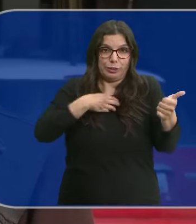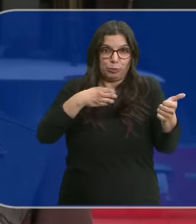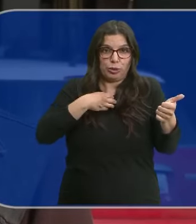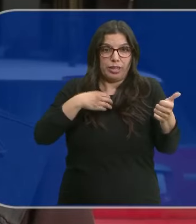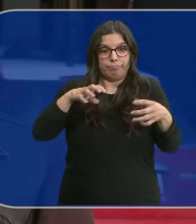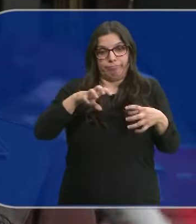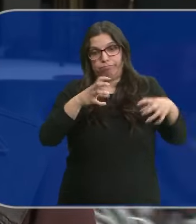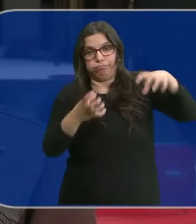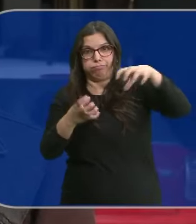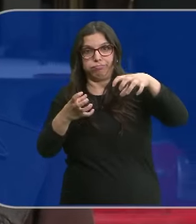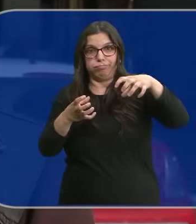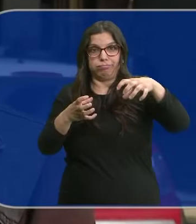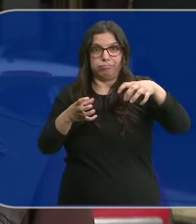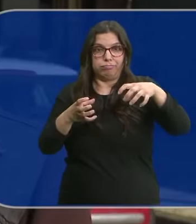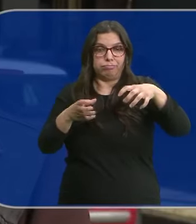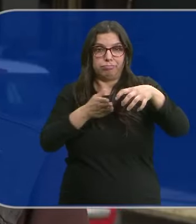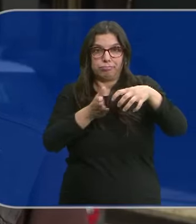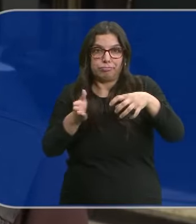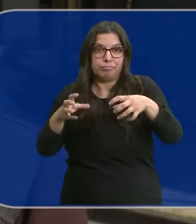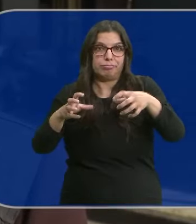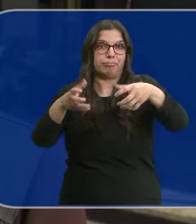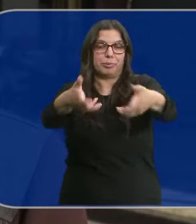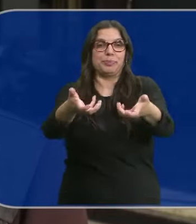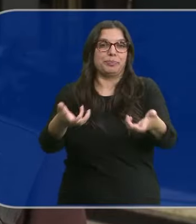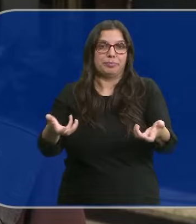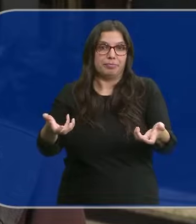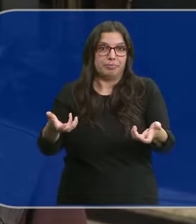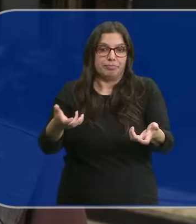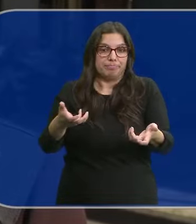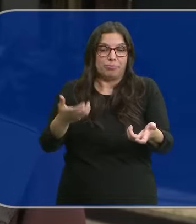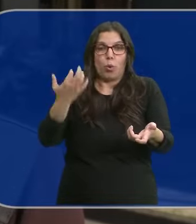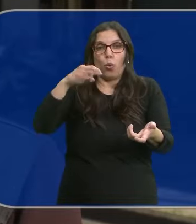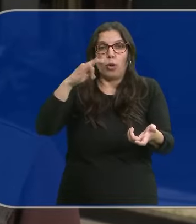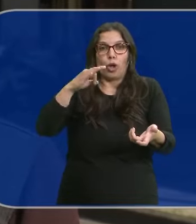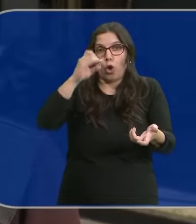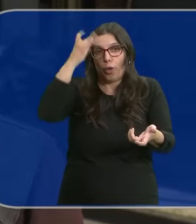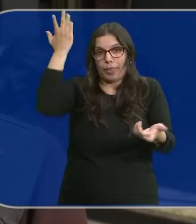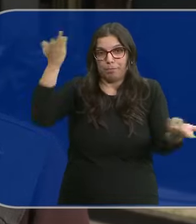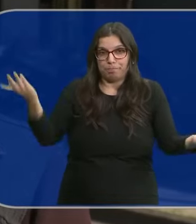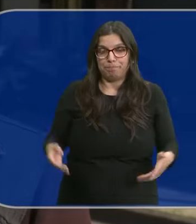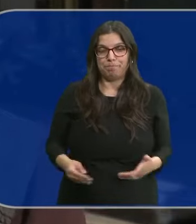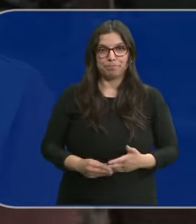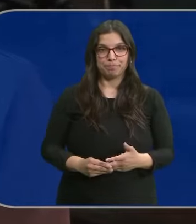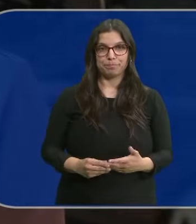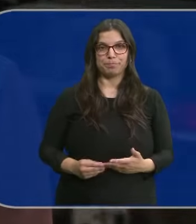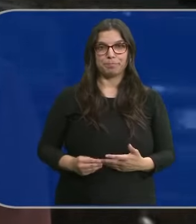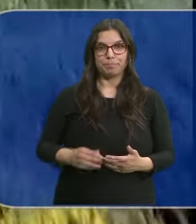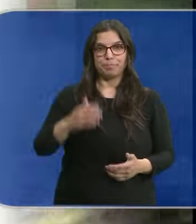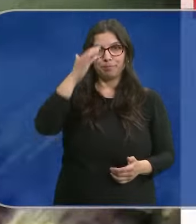momento, pues cogió la alternativa pues que en ese momento se le ocurrió.